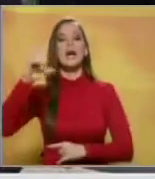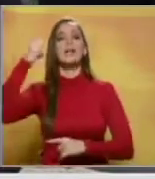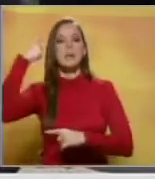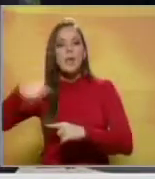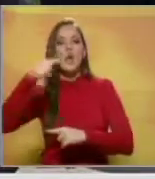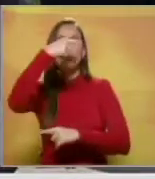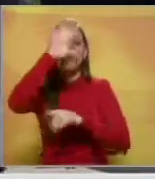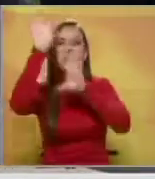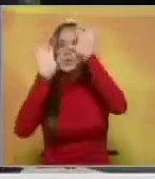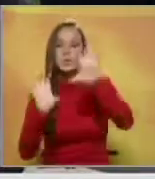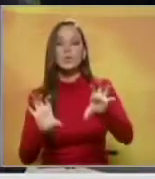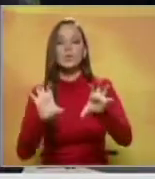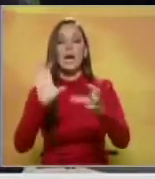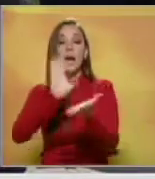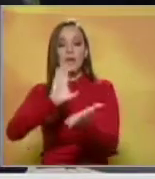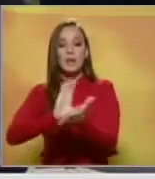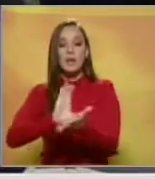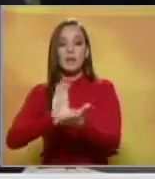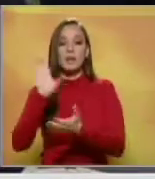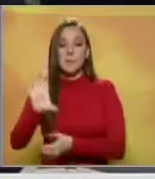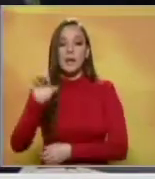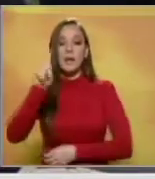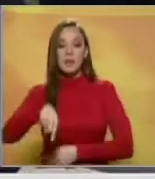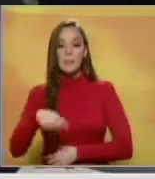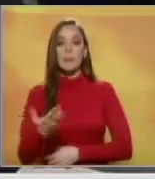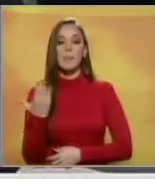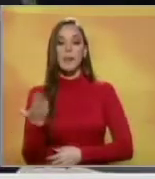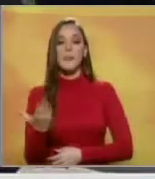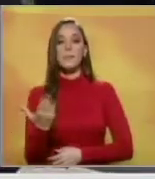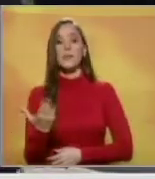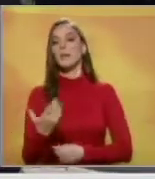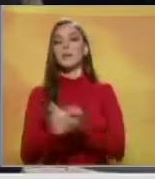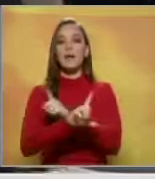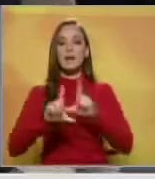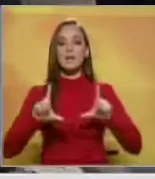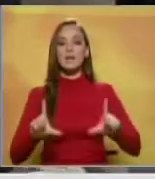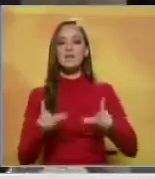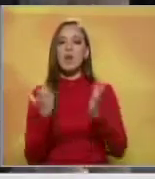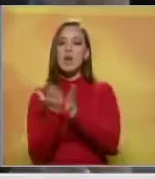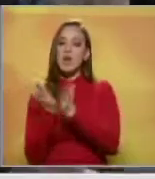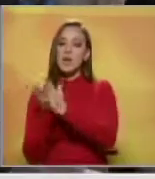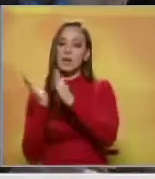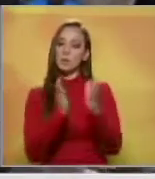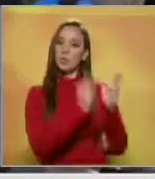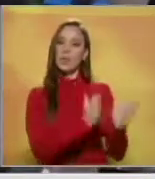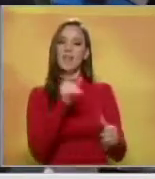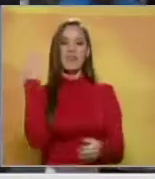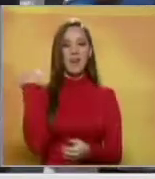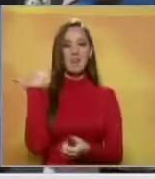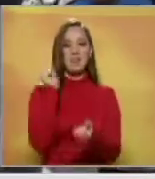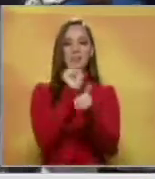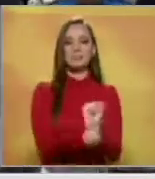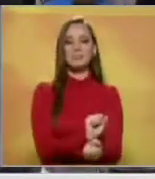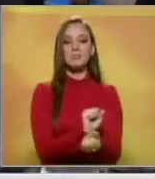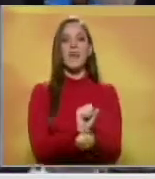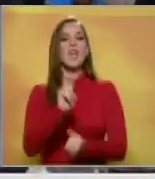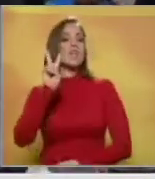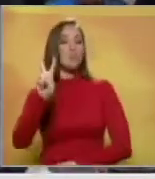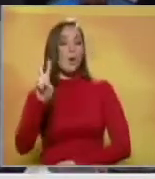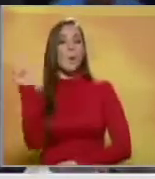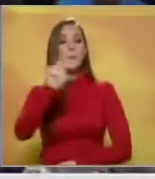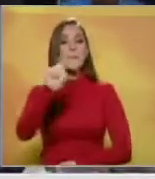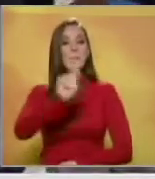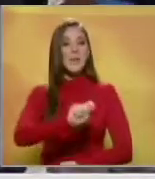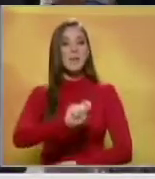del país y también para exigir la liberación de los estudiantes que han sido detenidos en estos más de dos meses de